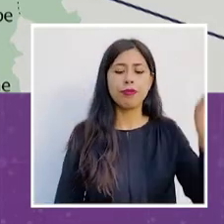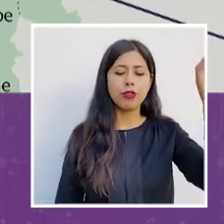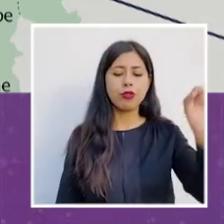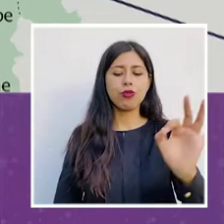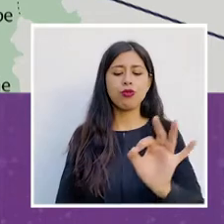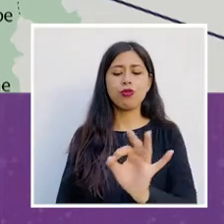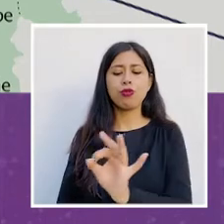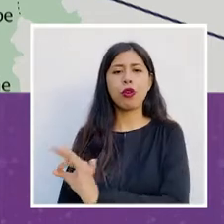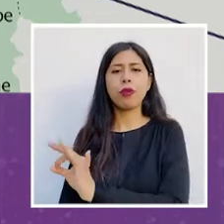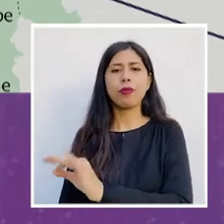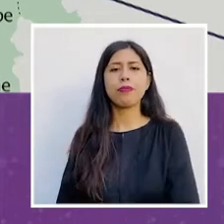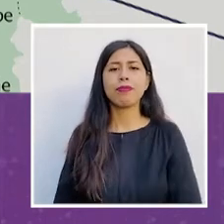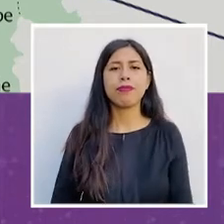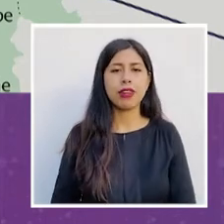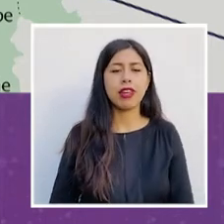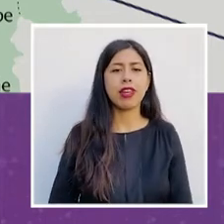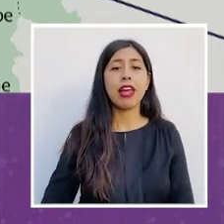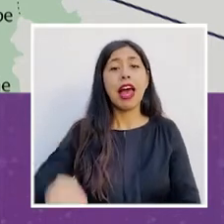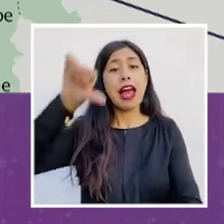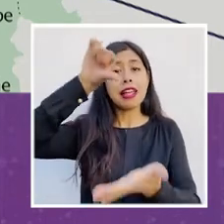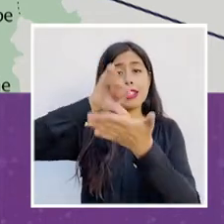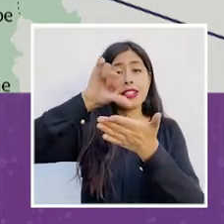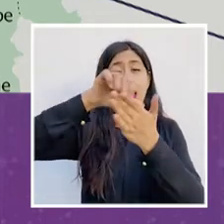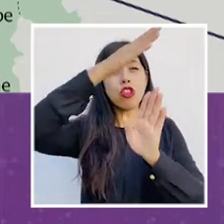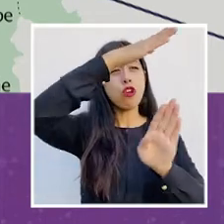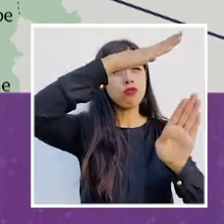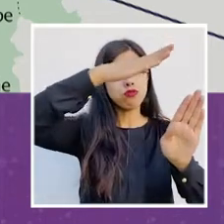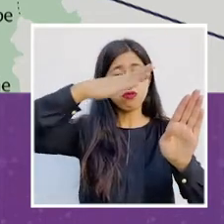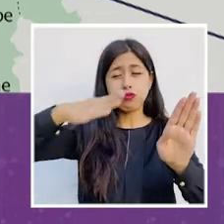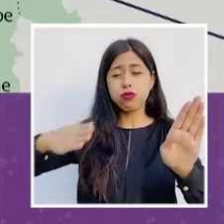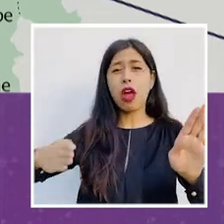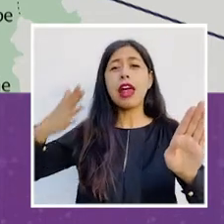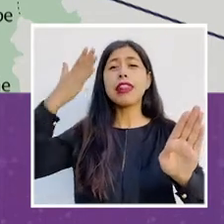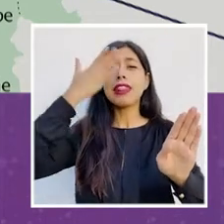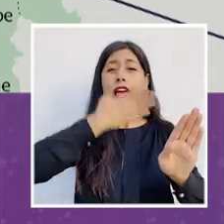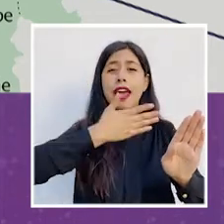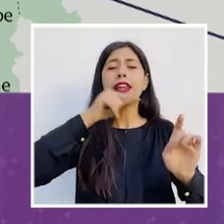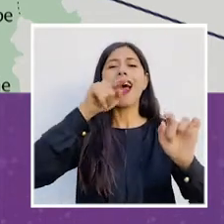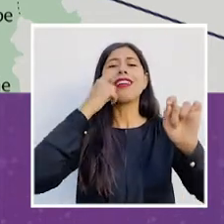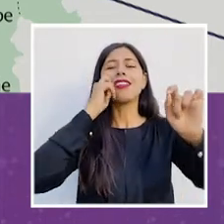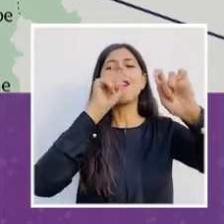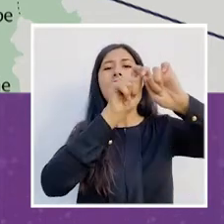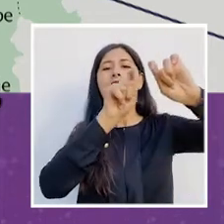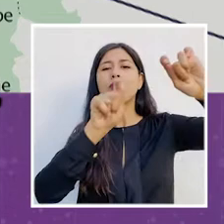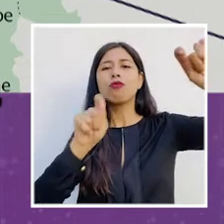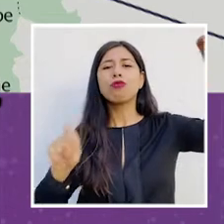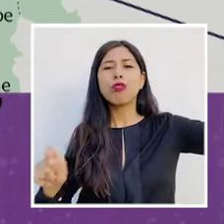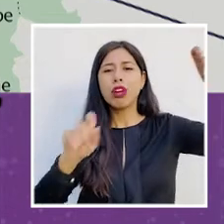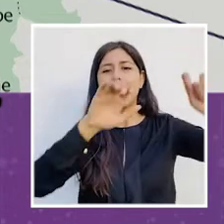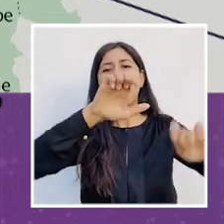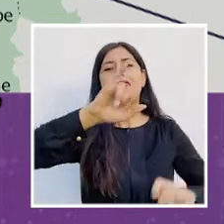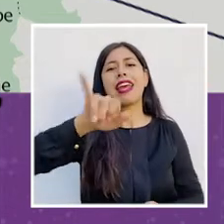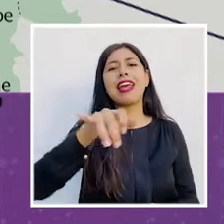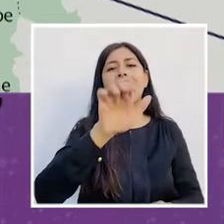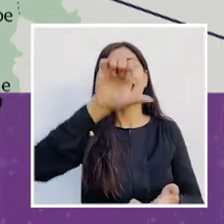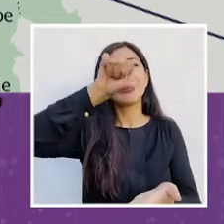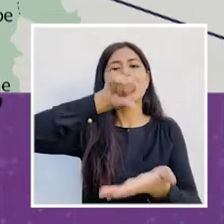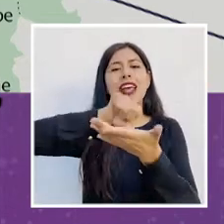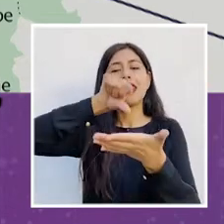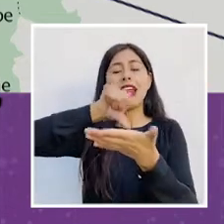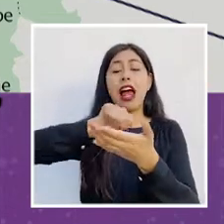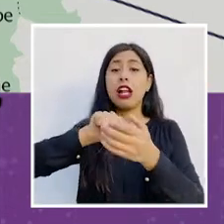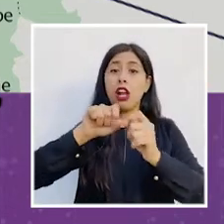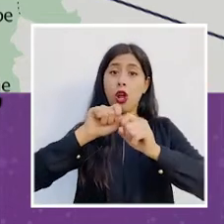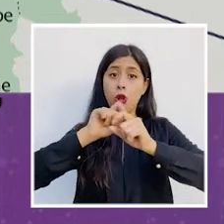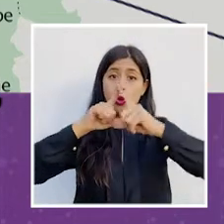En el centro de esta franja está esa línea o esa diagonal negra, que es el eje central, que es donde la sombra